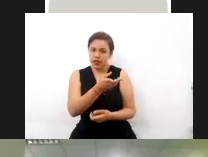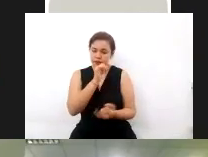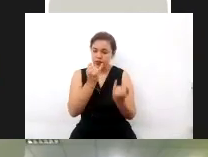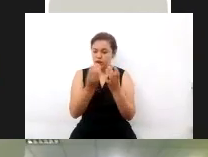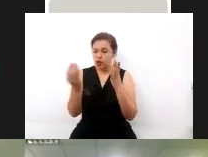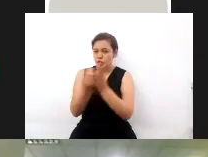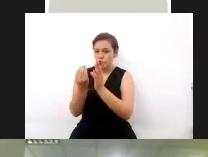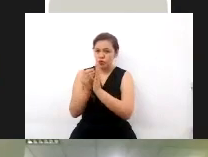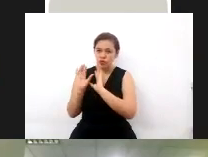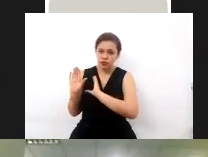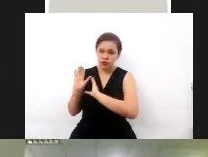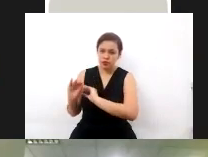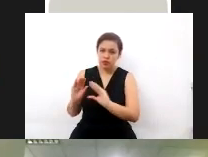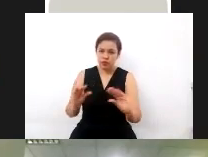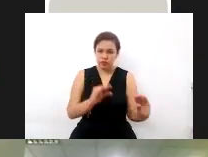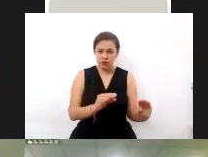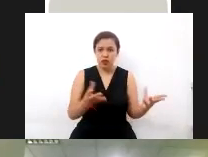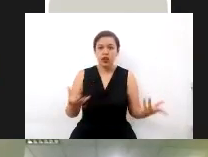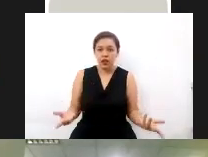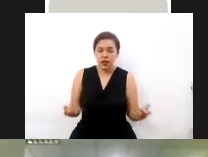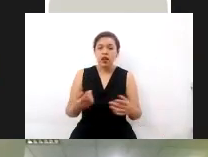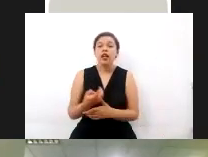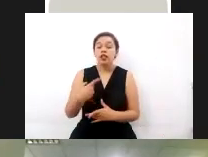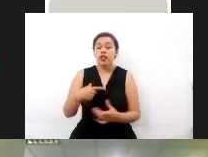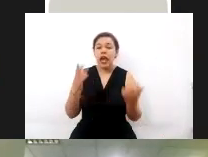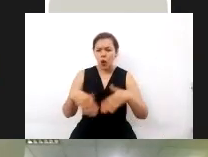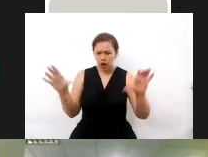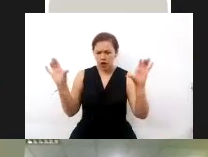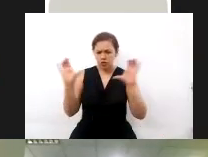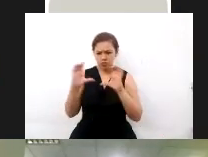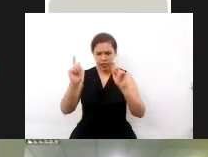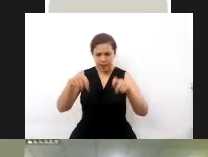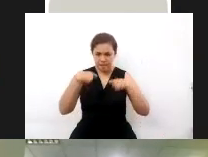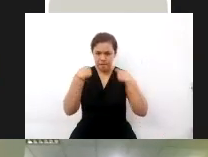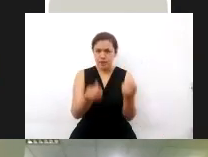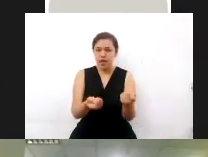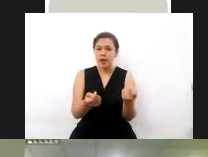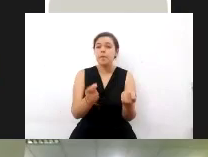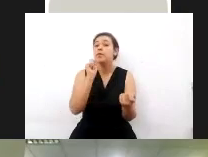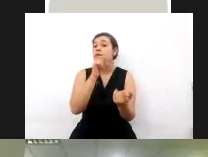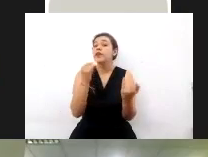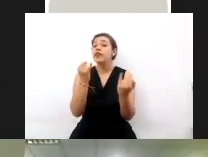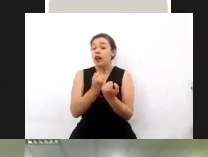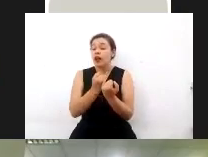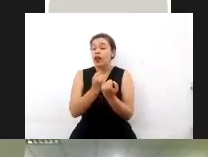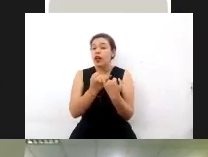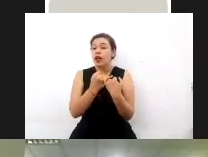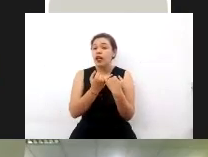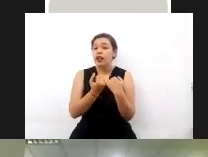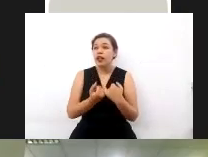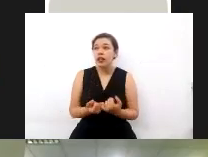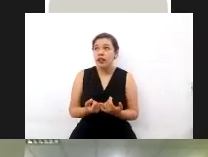esta capacitación tiene una constancia, pero también es importante que se tomen